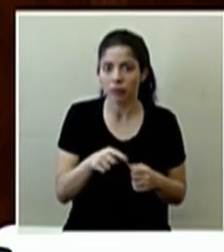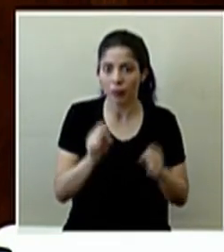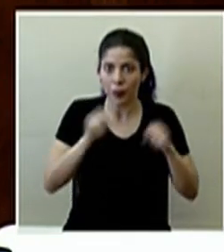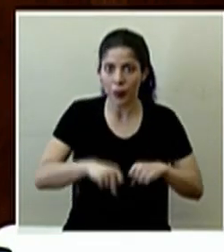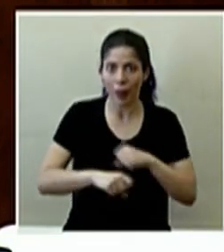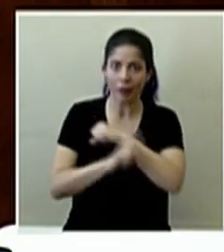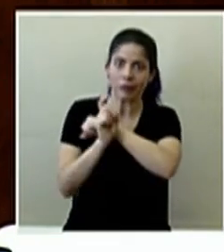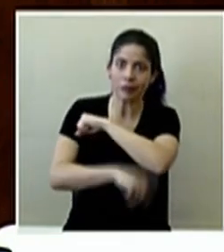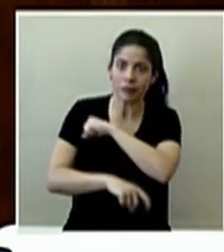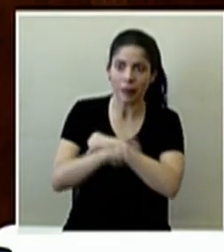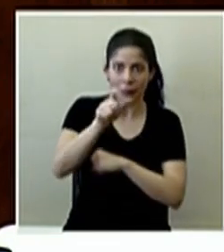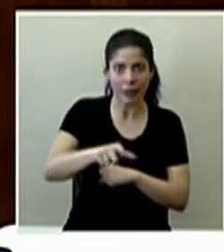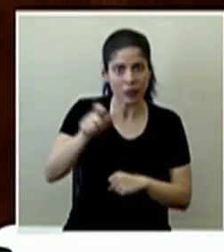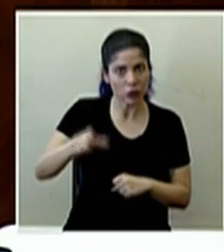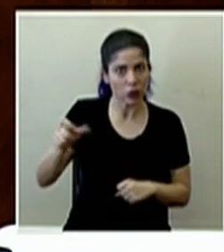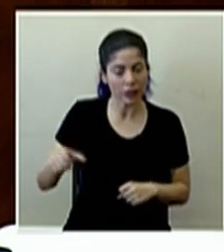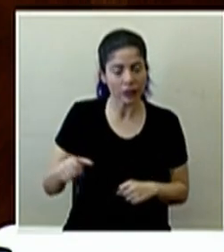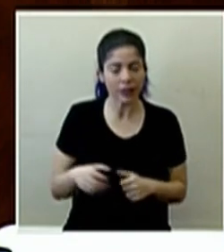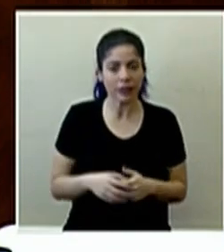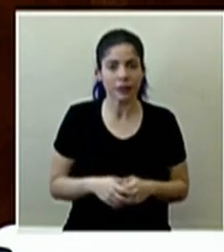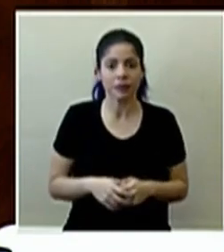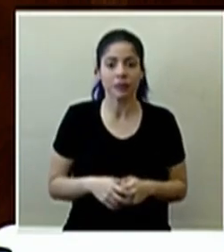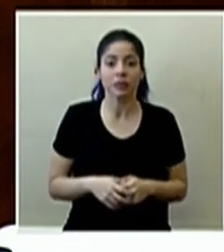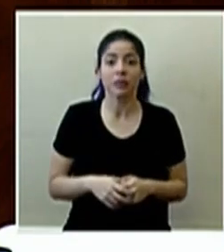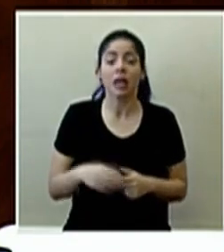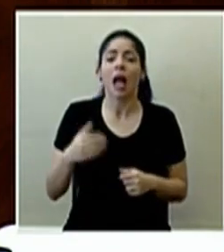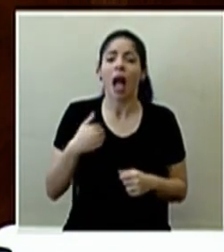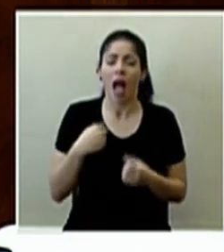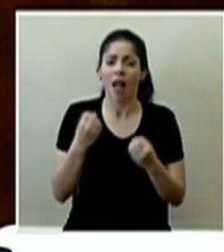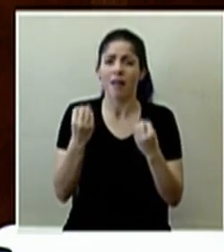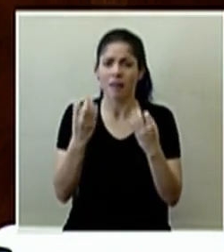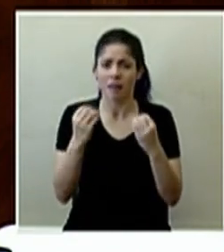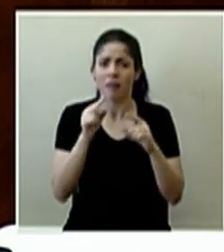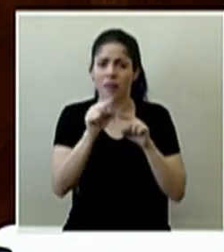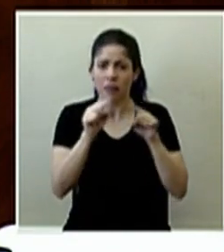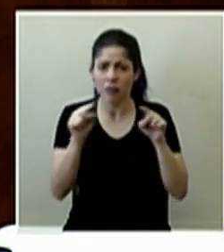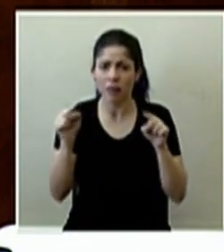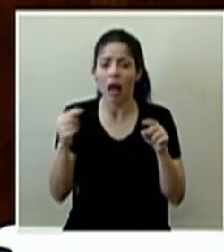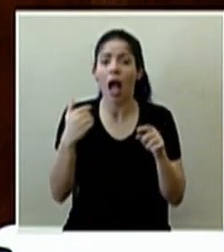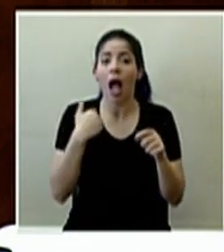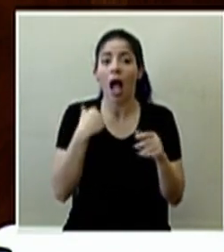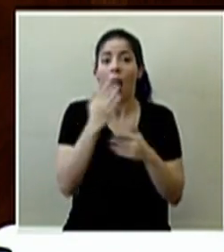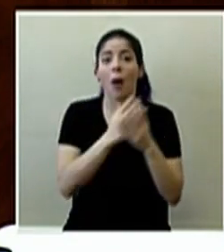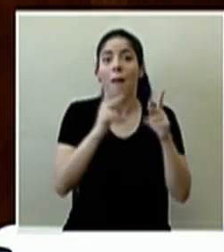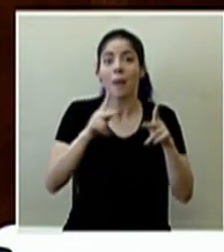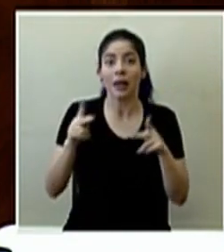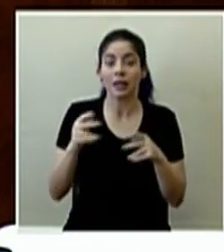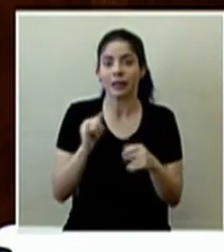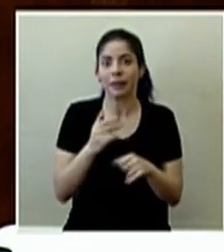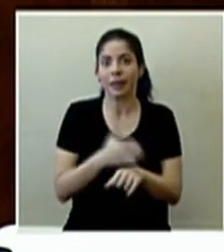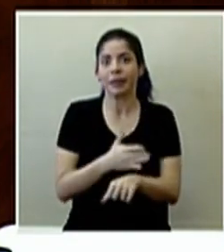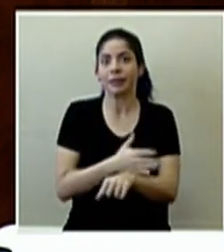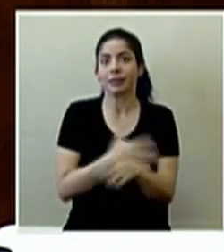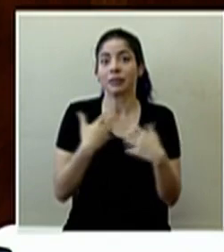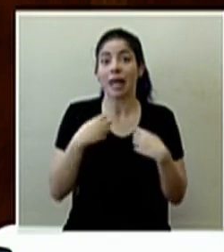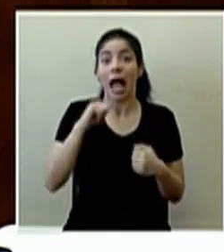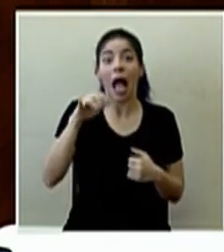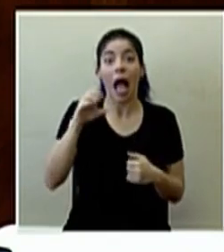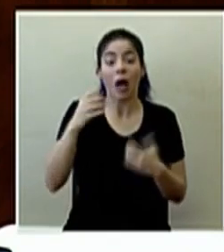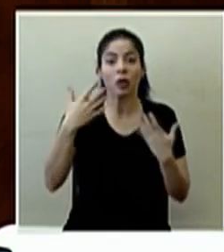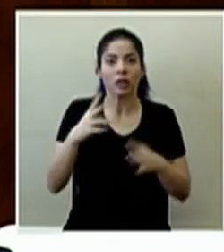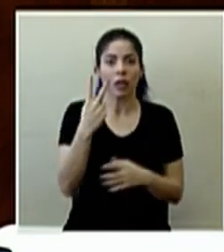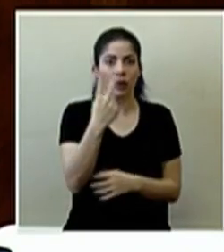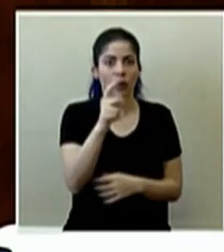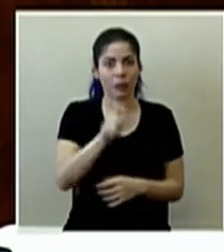pues sancionar a estas personas. De casos hay varios, hay que tener en cuenta también que hay personas que se están recuperando. De hecho, en Jacó se han recuperado